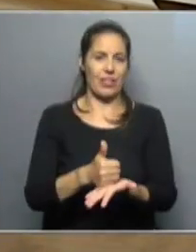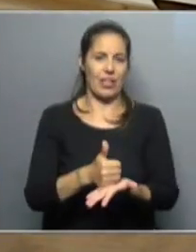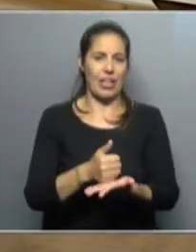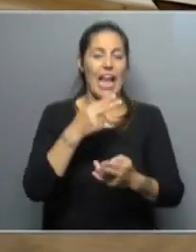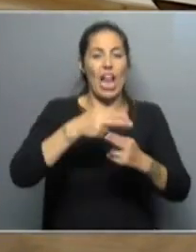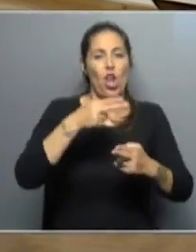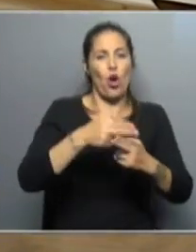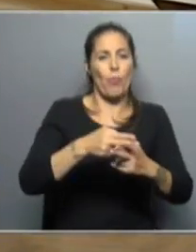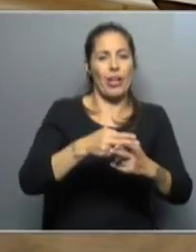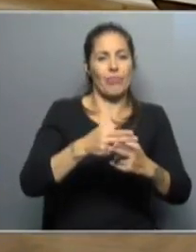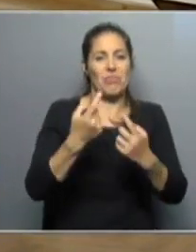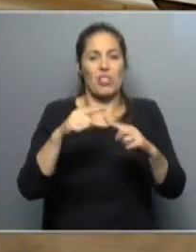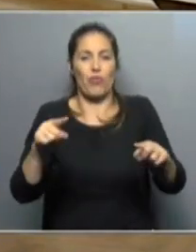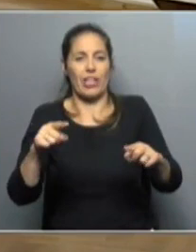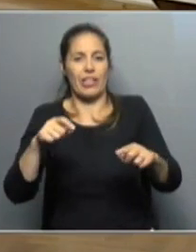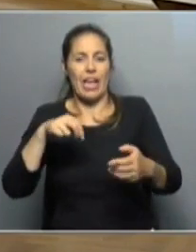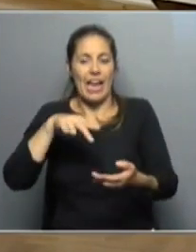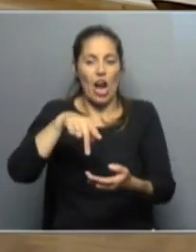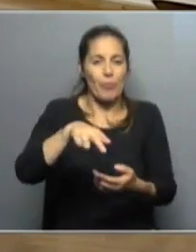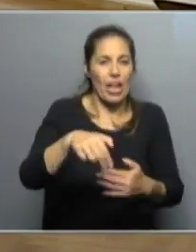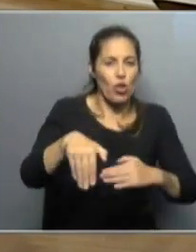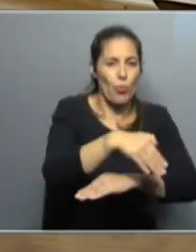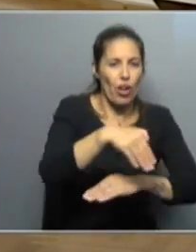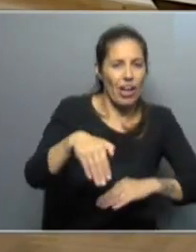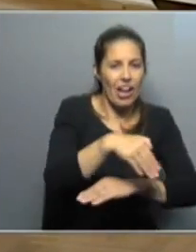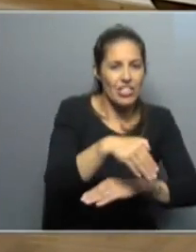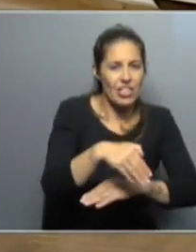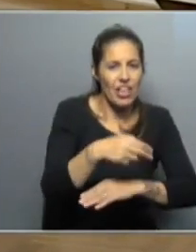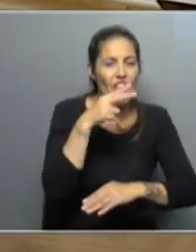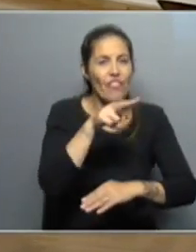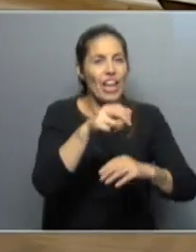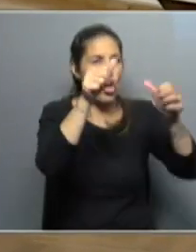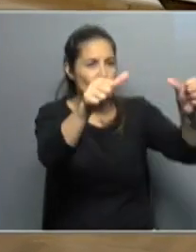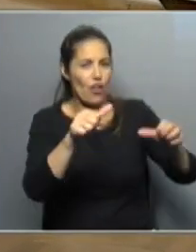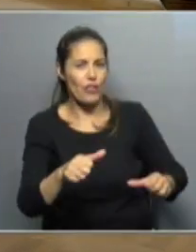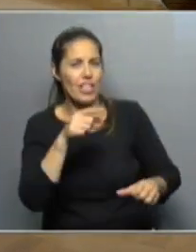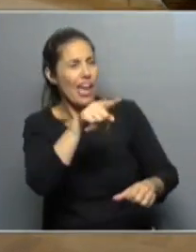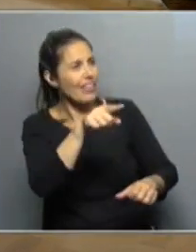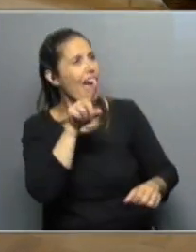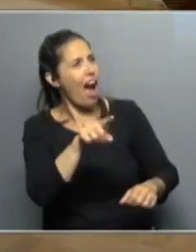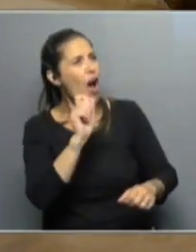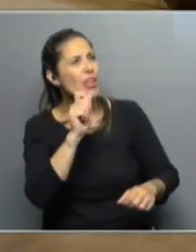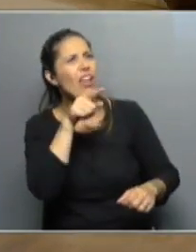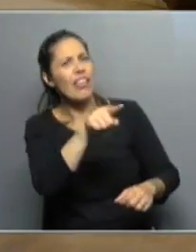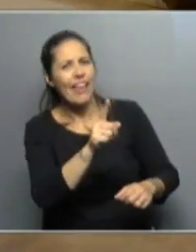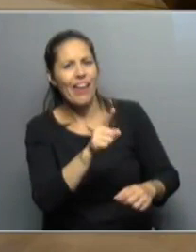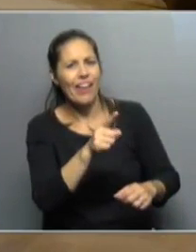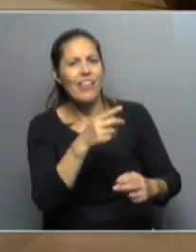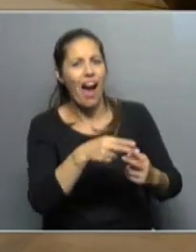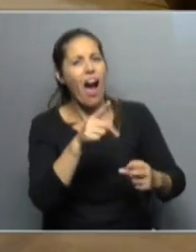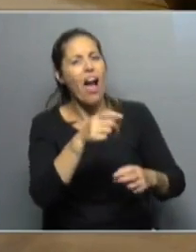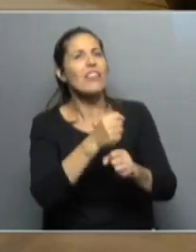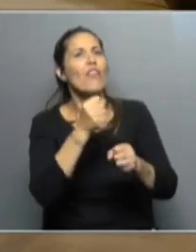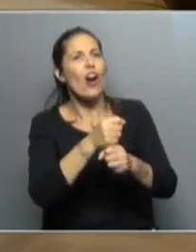nombre, y otra cosa es ir caminando por la calle y ver los afiches pegados y decir, ah, este fulano, este mengano, ah, este lo